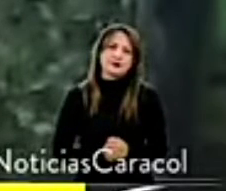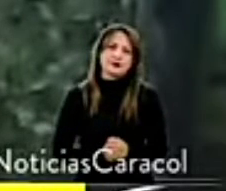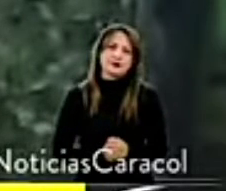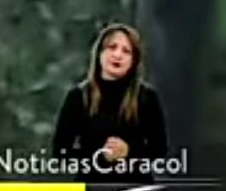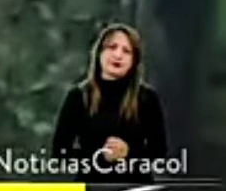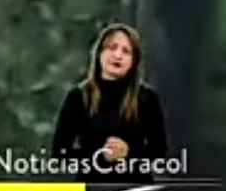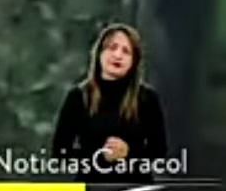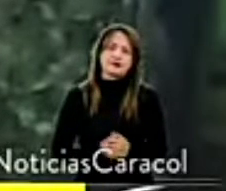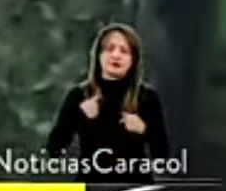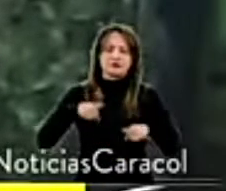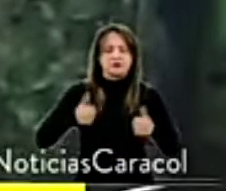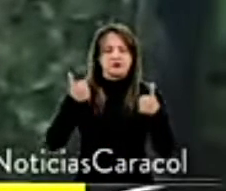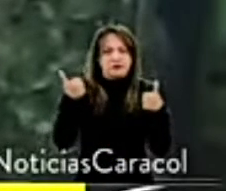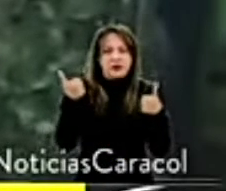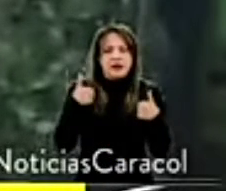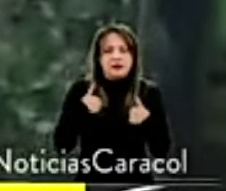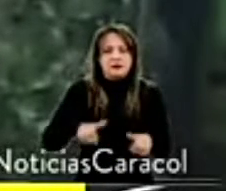Me encuentro bien.